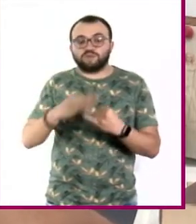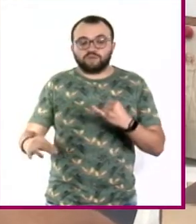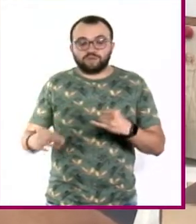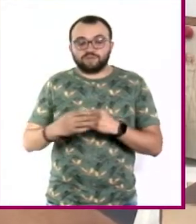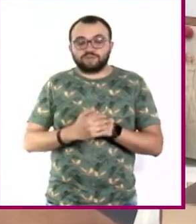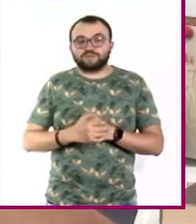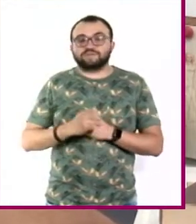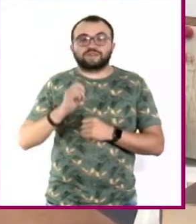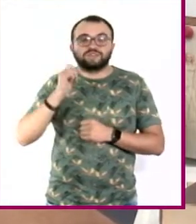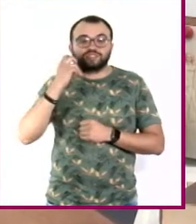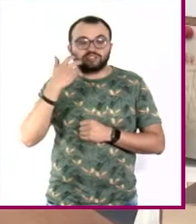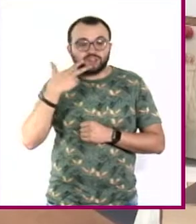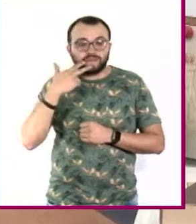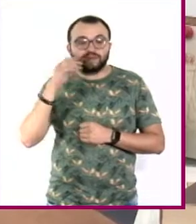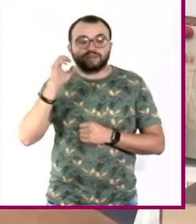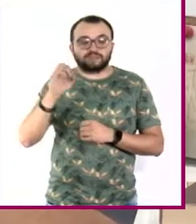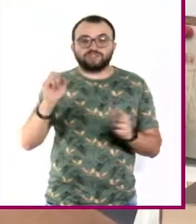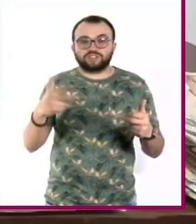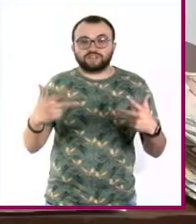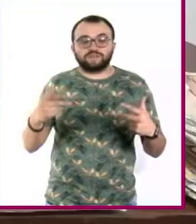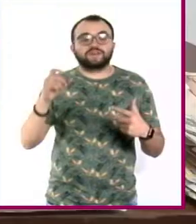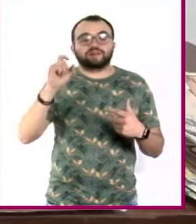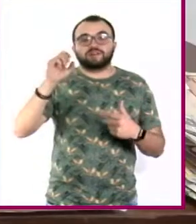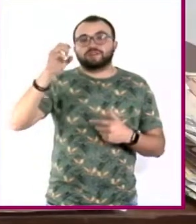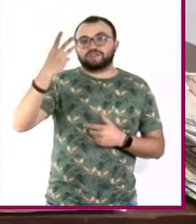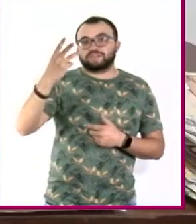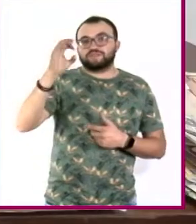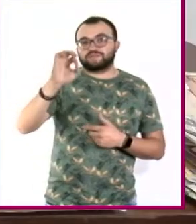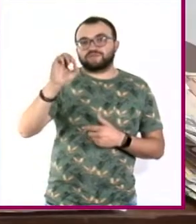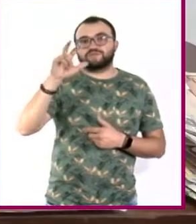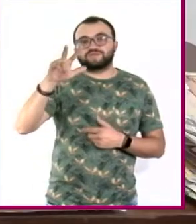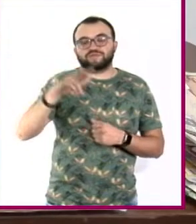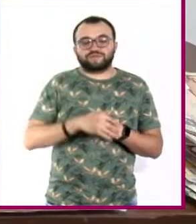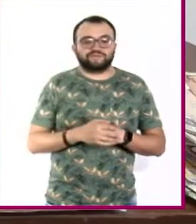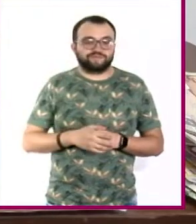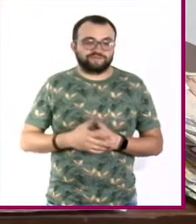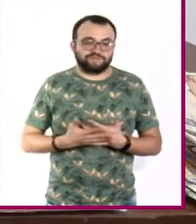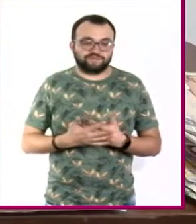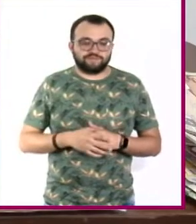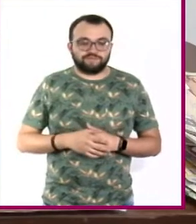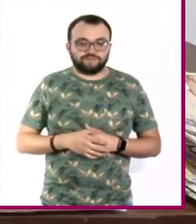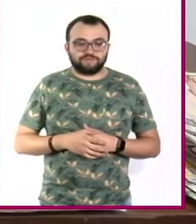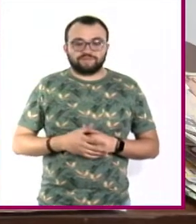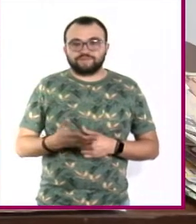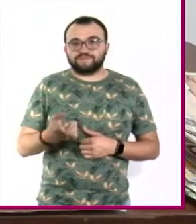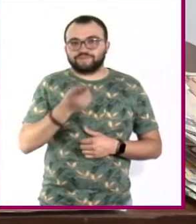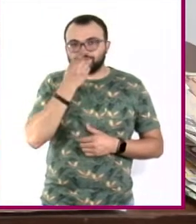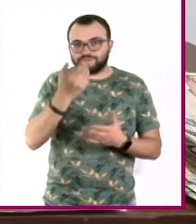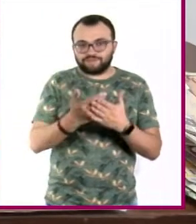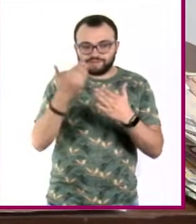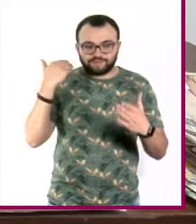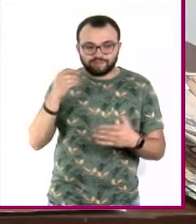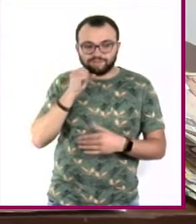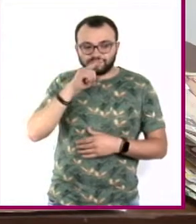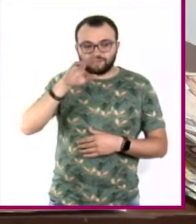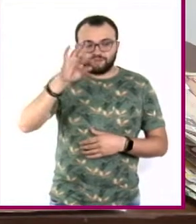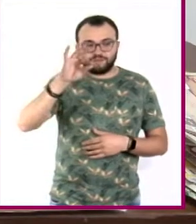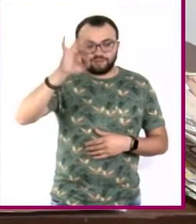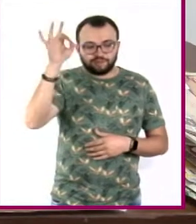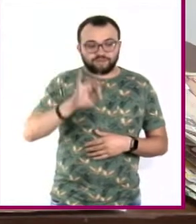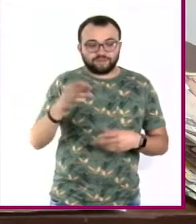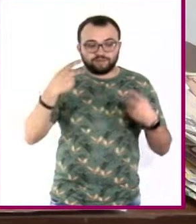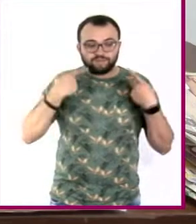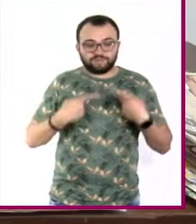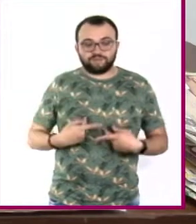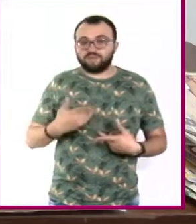de Chiapas es de 3.18. Era de esperarse, de acuerdo a lo que mencionaste antes, que el 40% de la